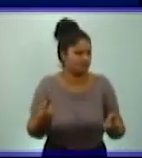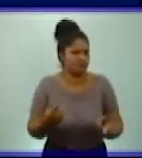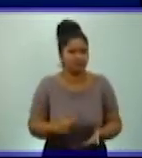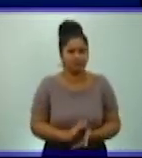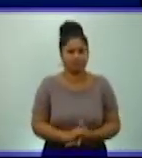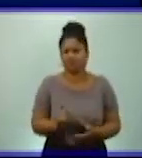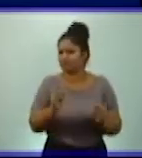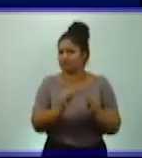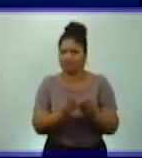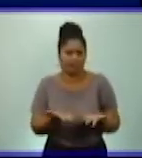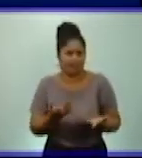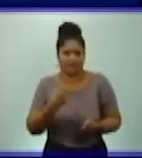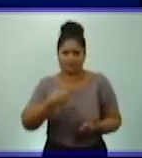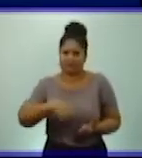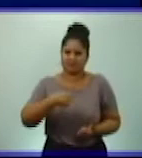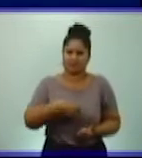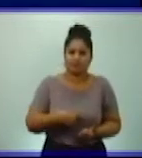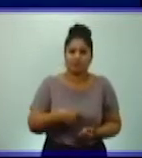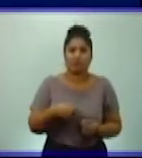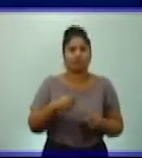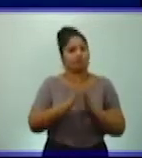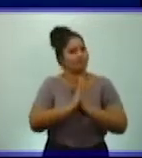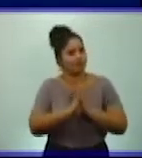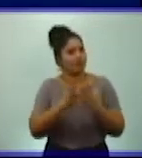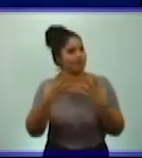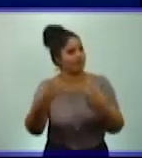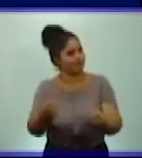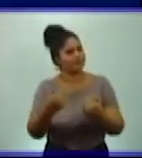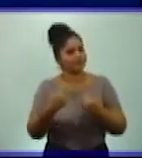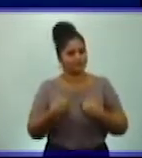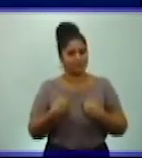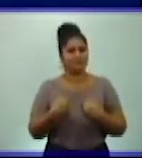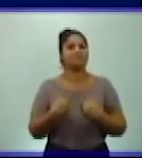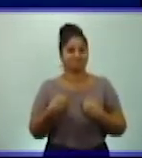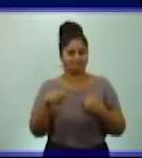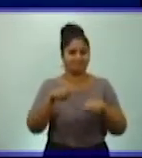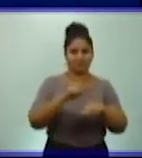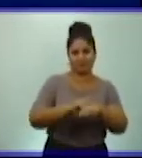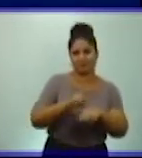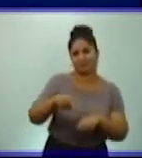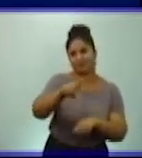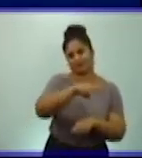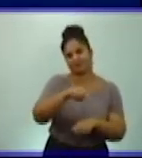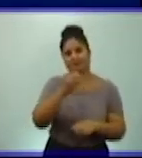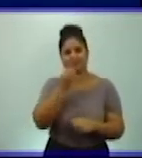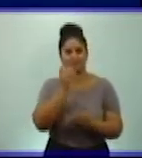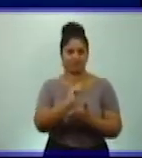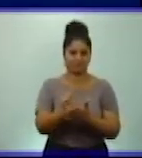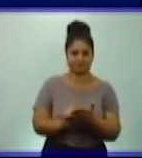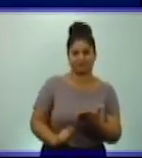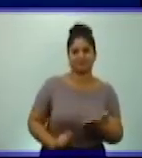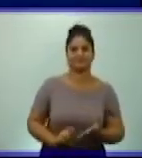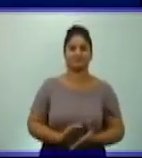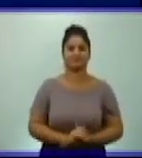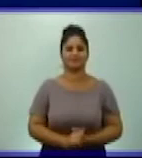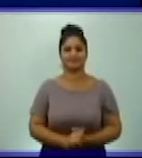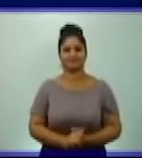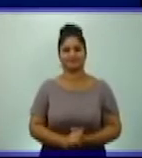tantas ideas banales. Les doy unos segundos para que tomen nota y seguidamente continuamos.